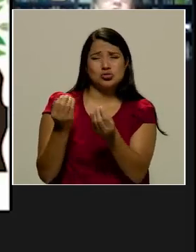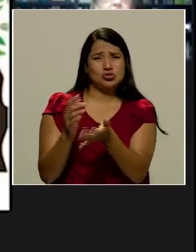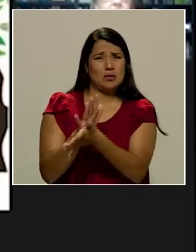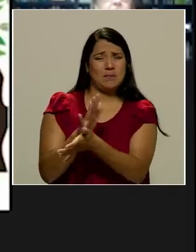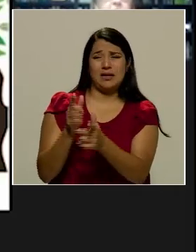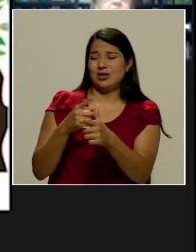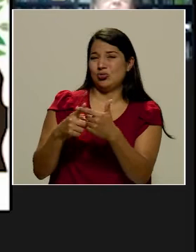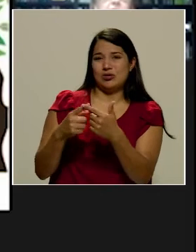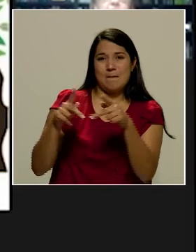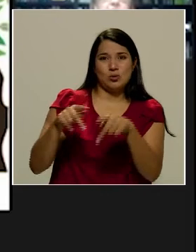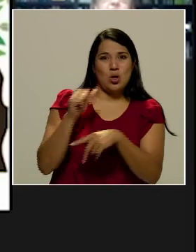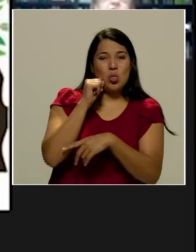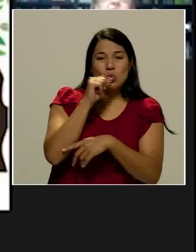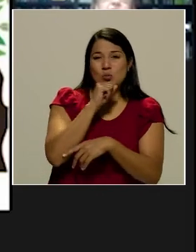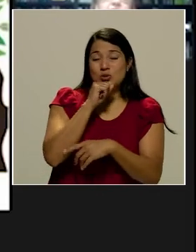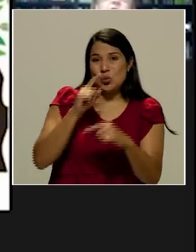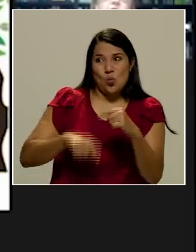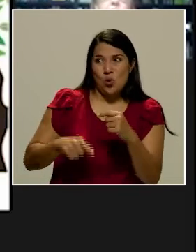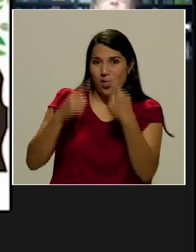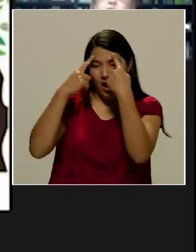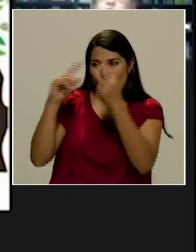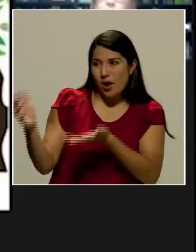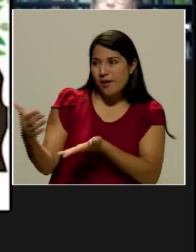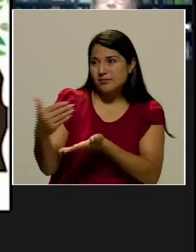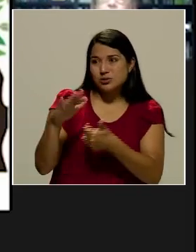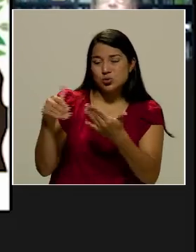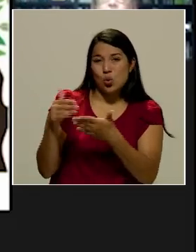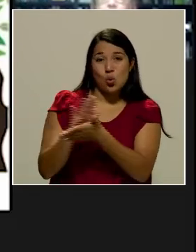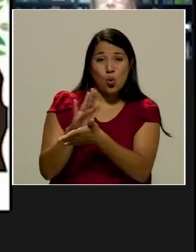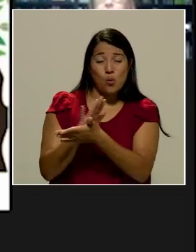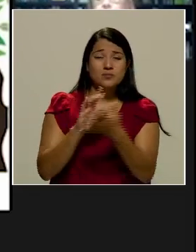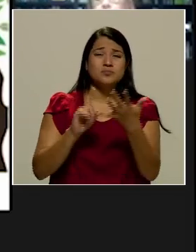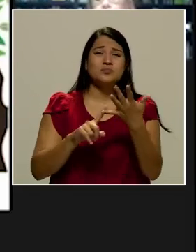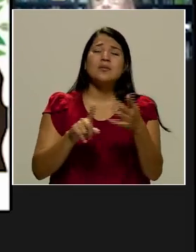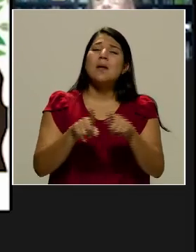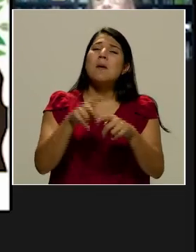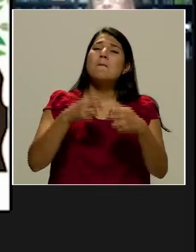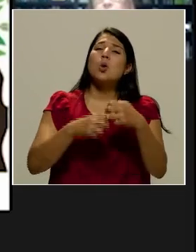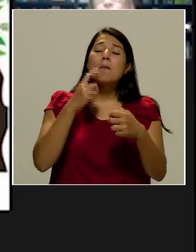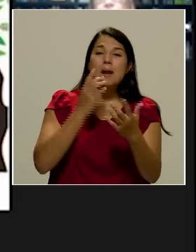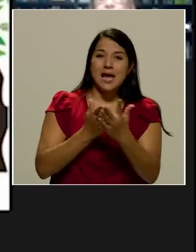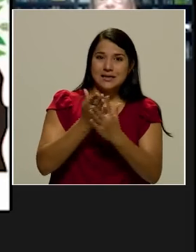el conseguirla. Las limitaciones al acceso a los programas de red de cuidado, también